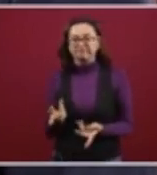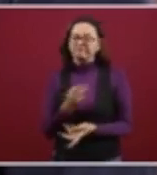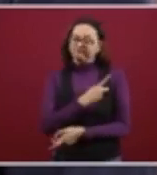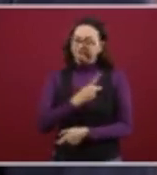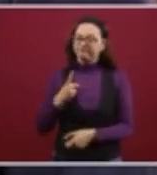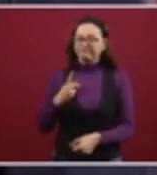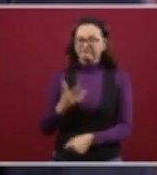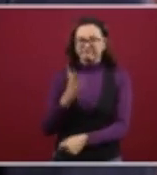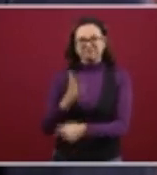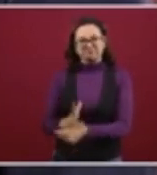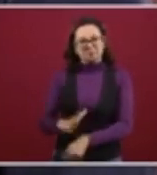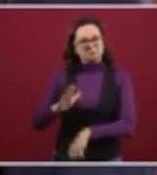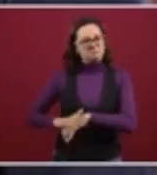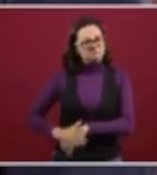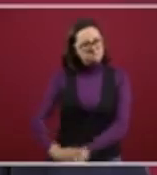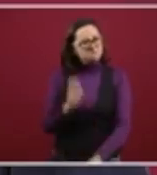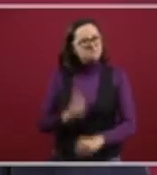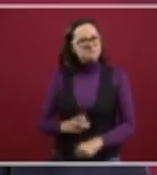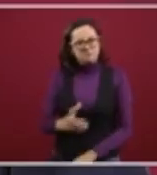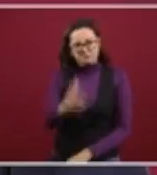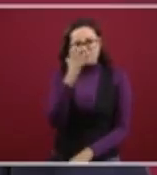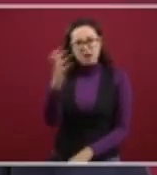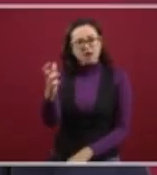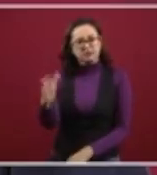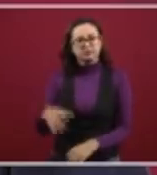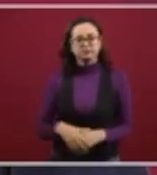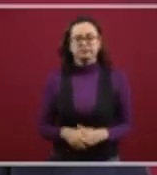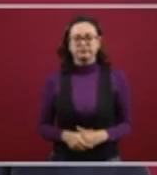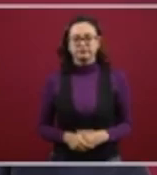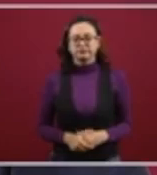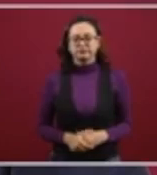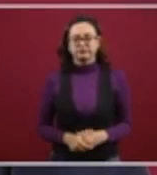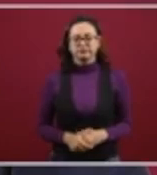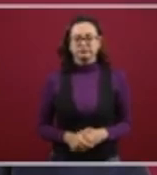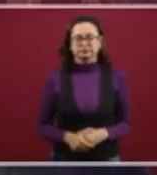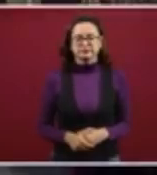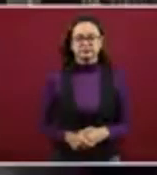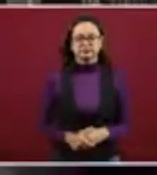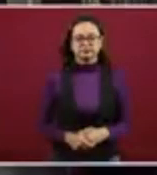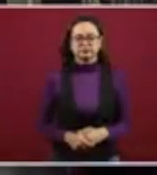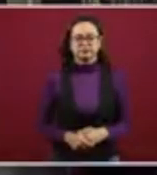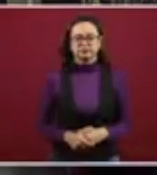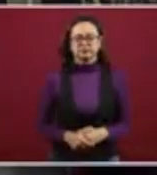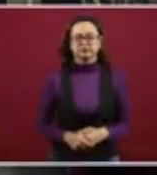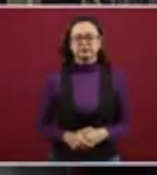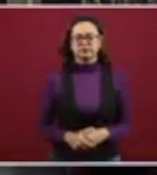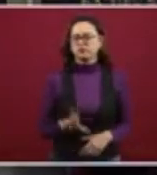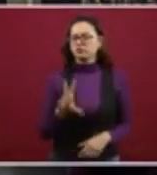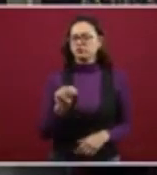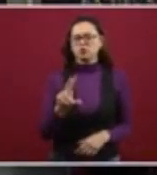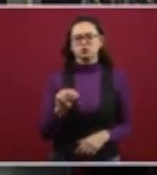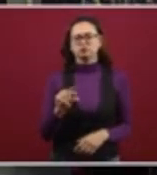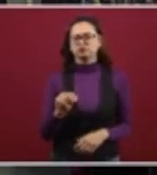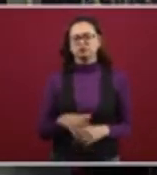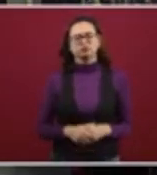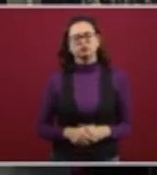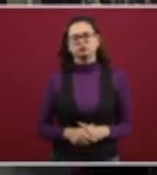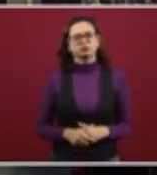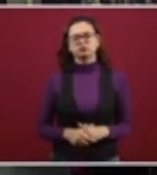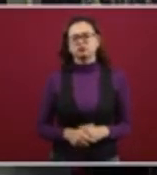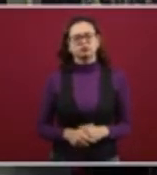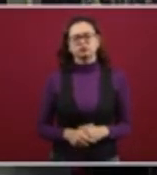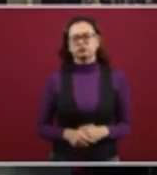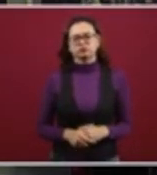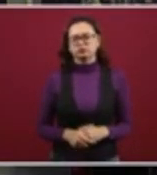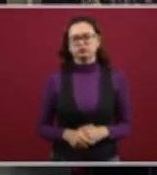castigado con más severidad. ¿Qué habían pasado los exámenes, presidente, para incorporarse? No, no, no, y